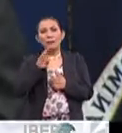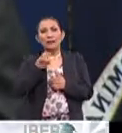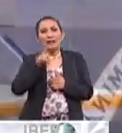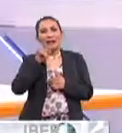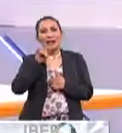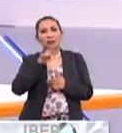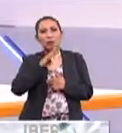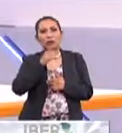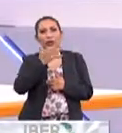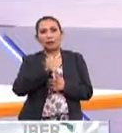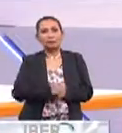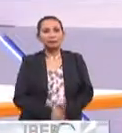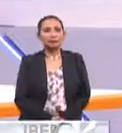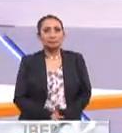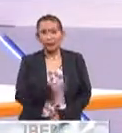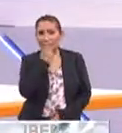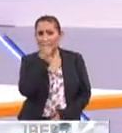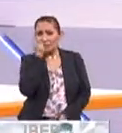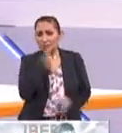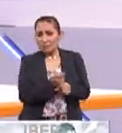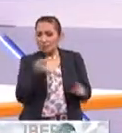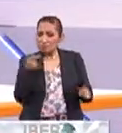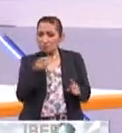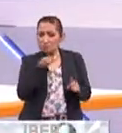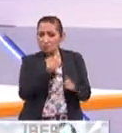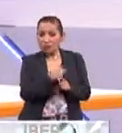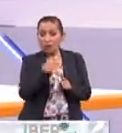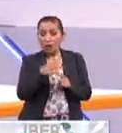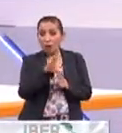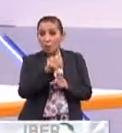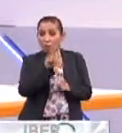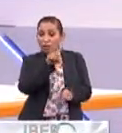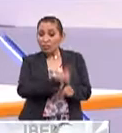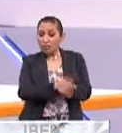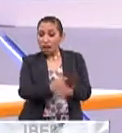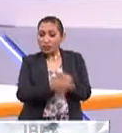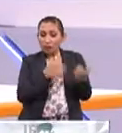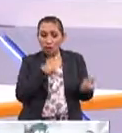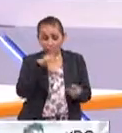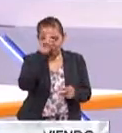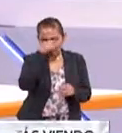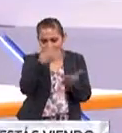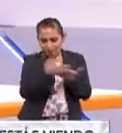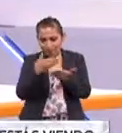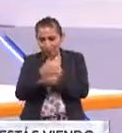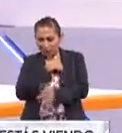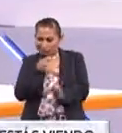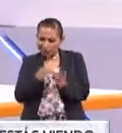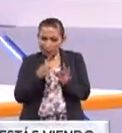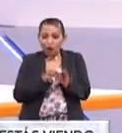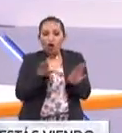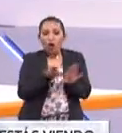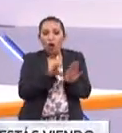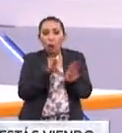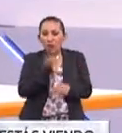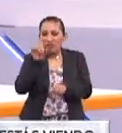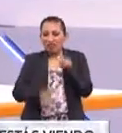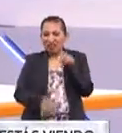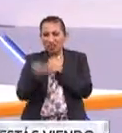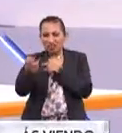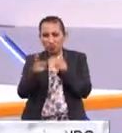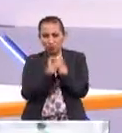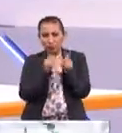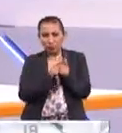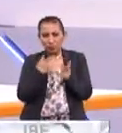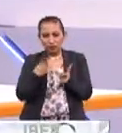Hezbollah. Dijo que la primera meta es que en 90 días se tengan recomendaciones específicas de cómo sacar a estos